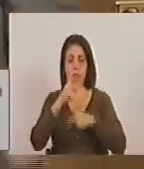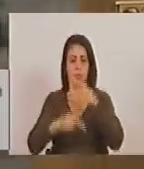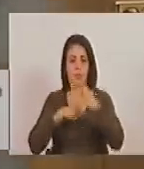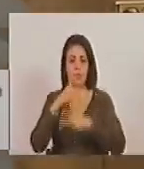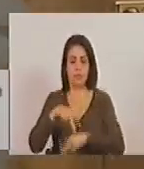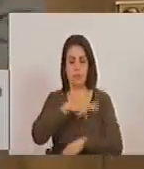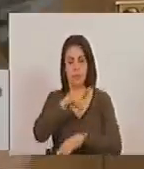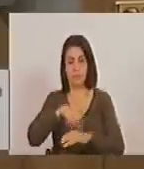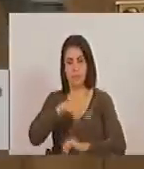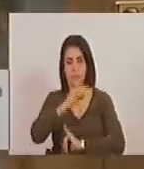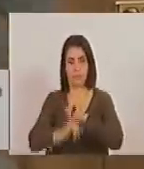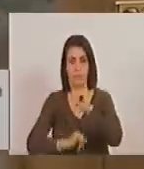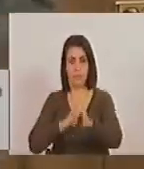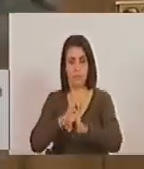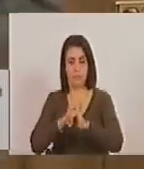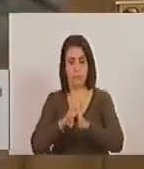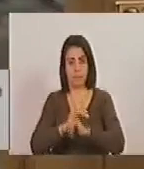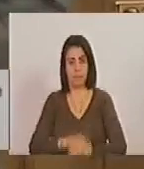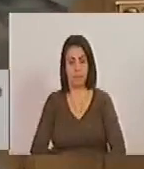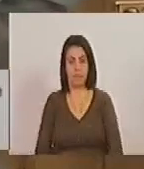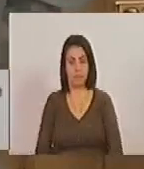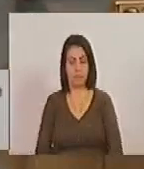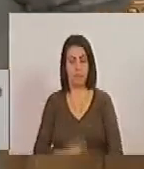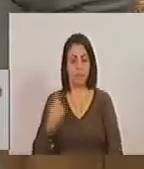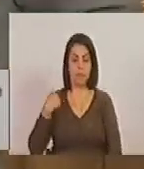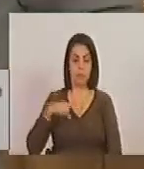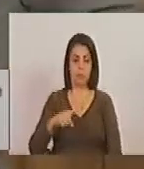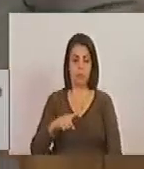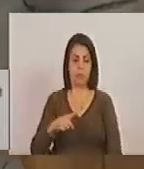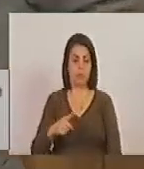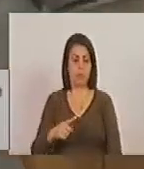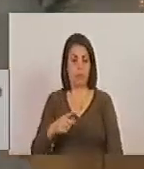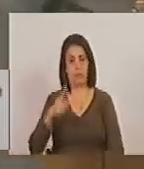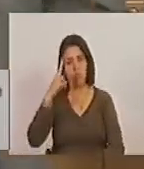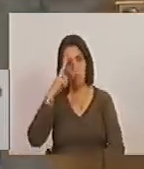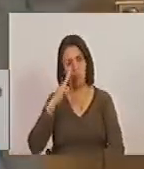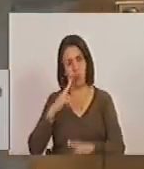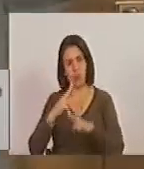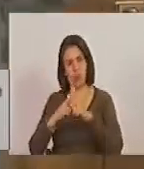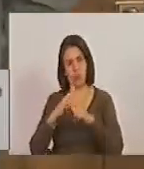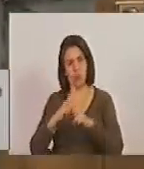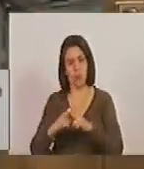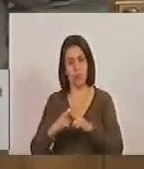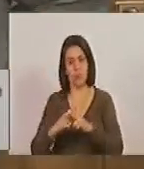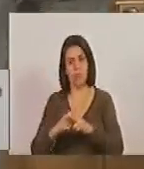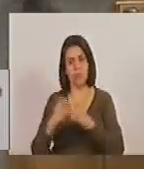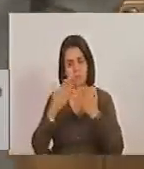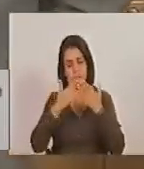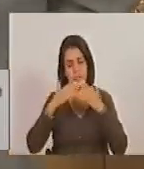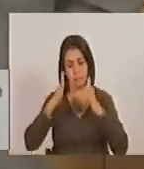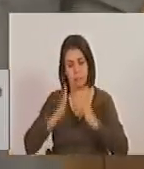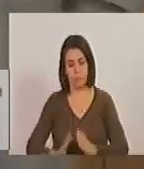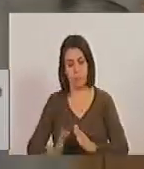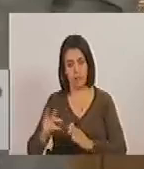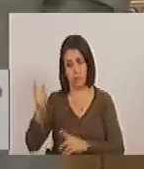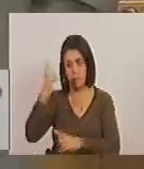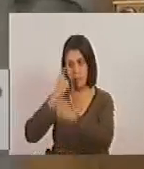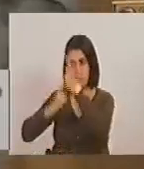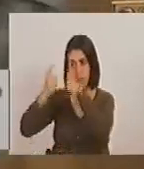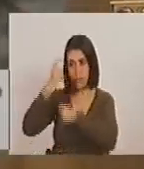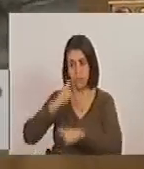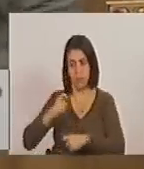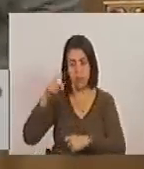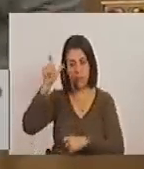tanto nacional como internacional, tuve la dicha, el honor de ser un alumno de Argelia. Argelia